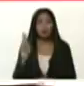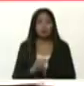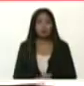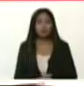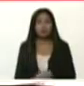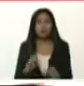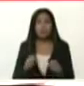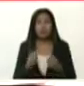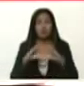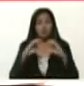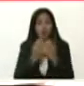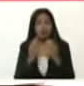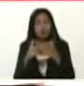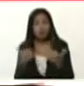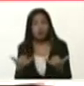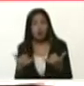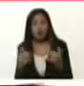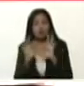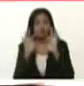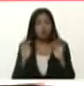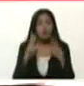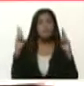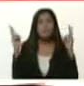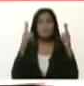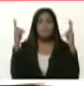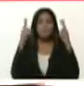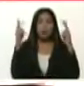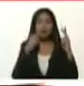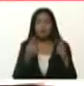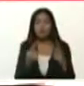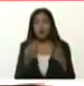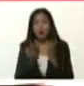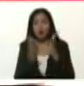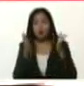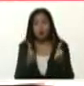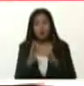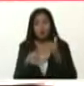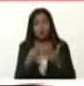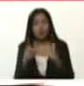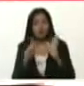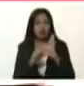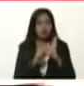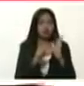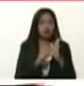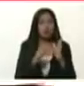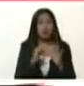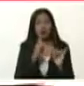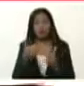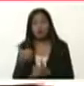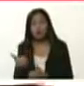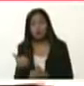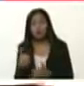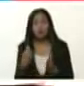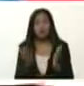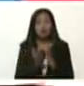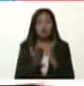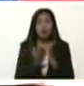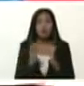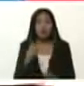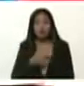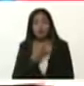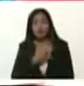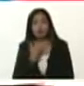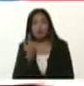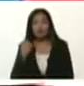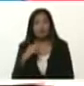han iniciado clases de manera victoriosa, y le digo a los estudiantes de los liceos y a los estudiantes de las universidades,